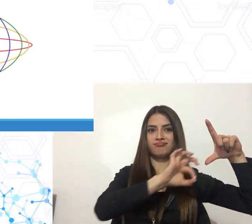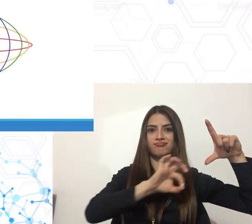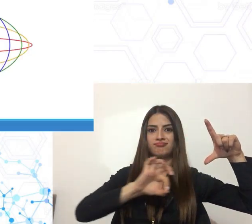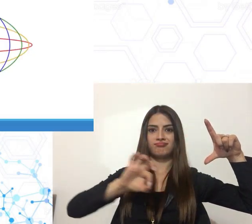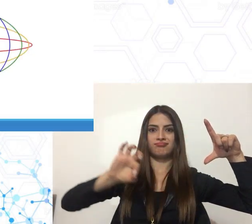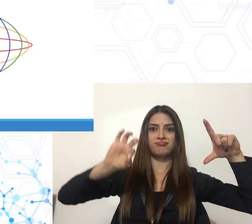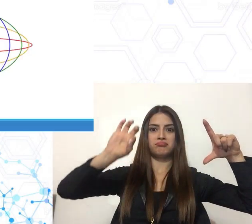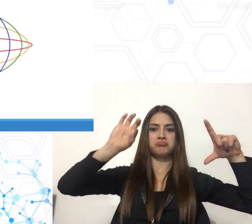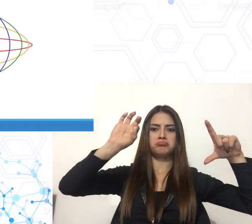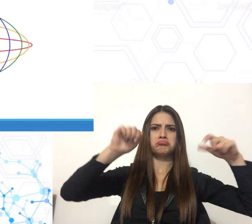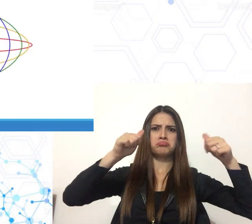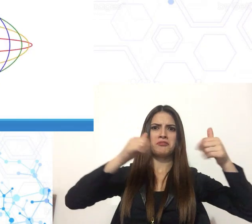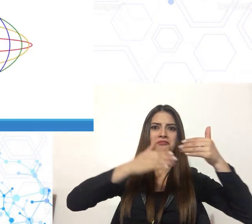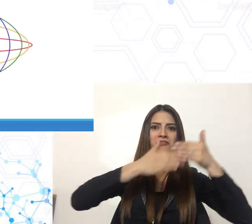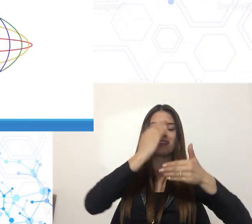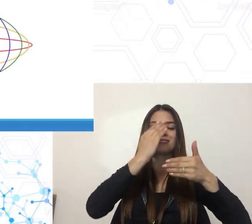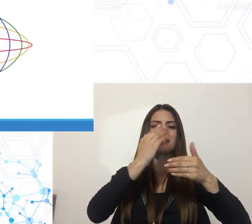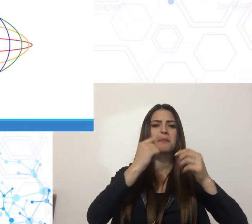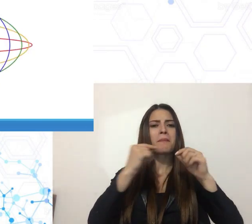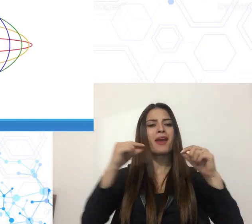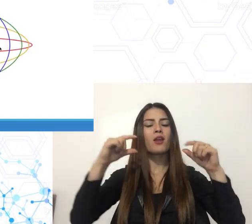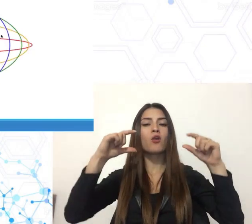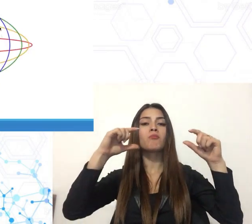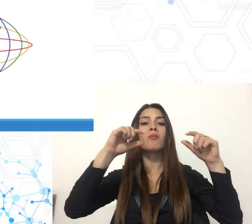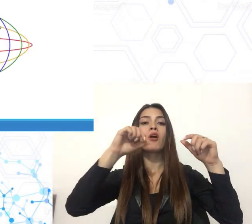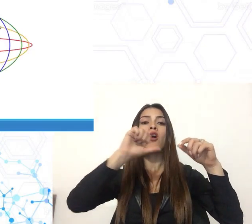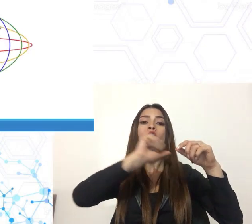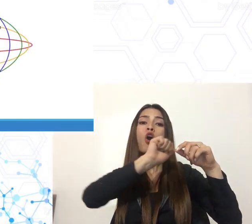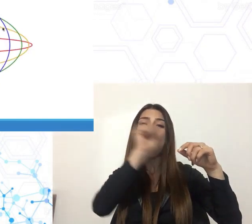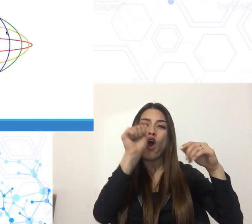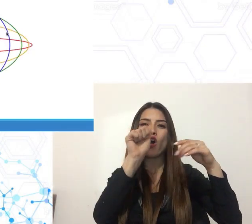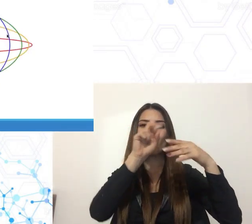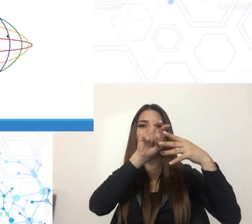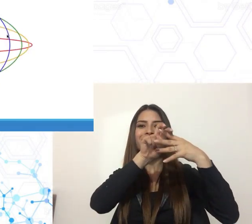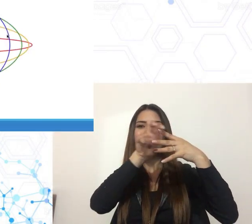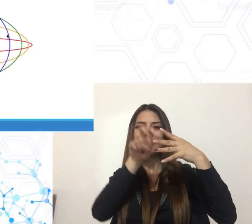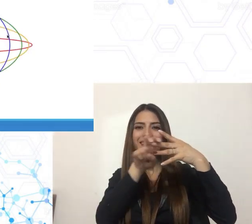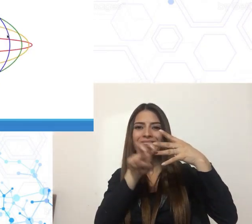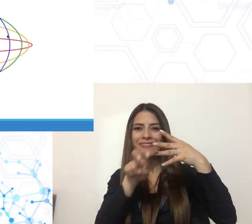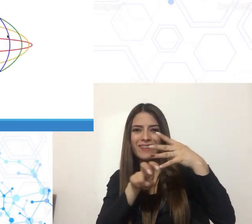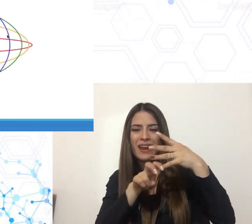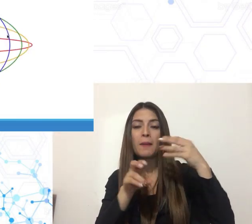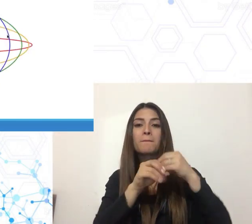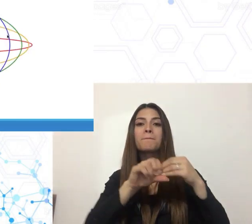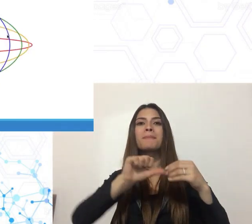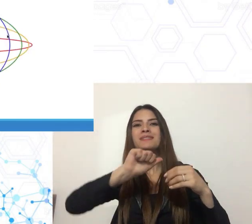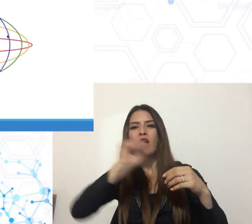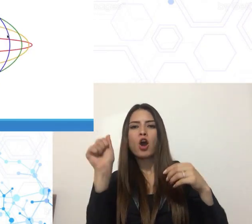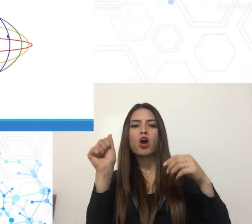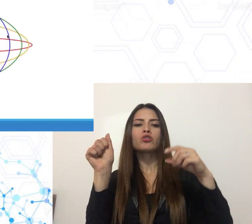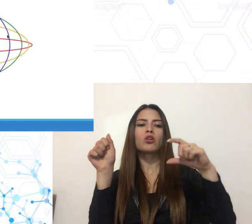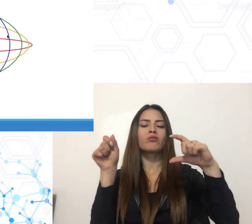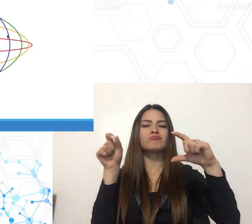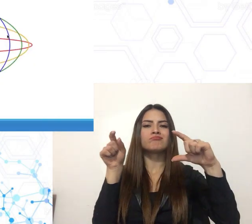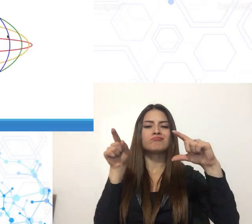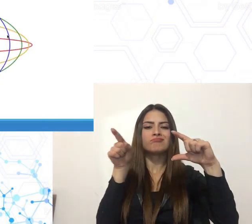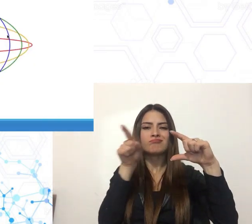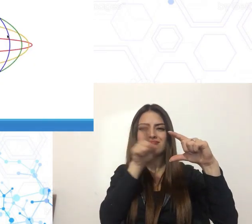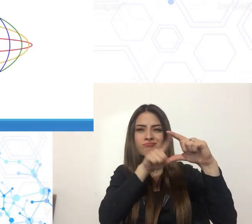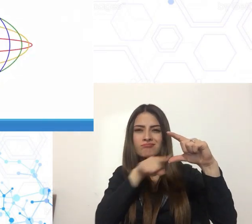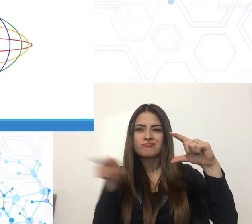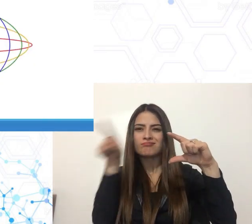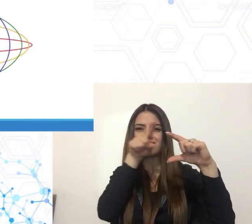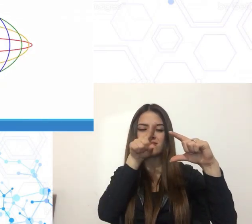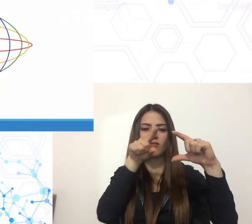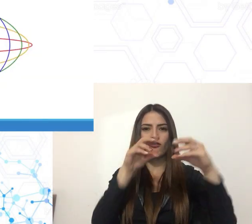que habla sobre los niveles, sobre los subniveles y sobre los orbitales. Entonces aquí obviamente se